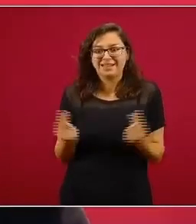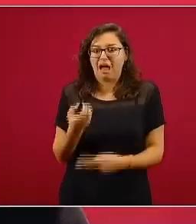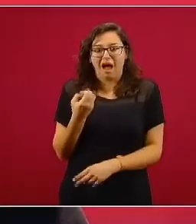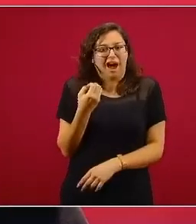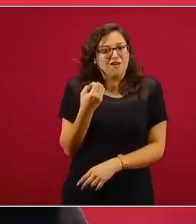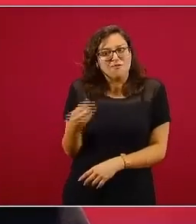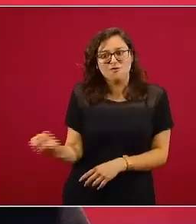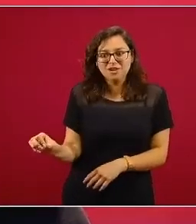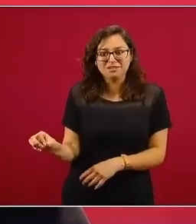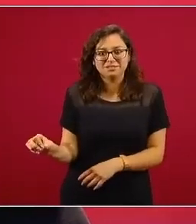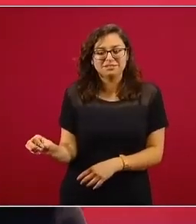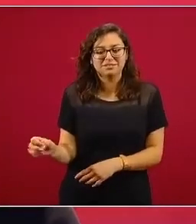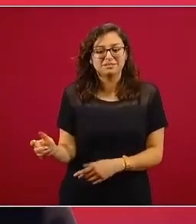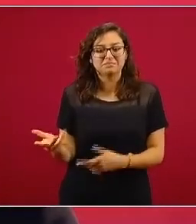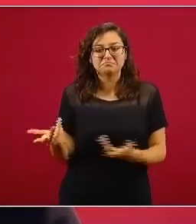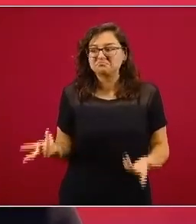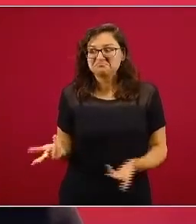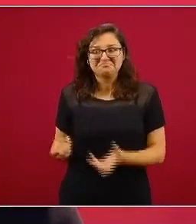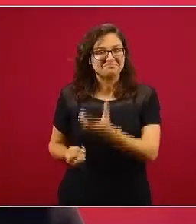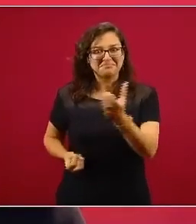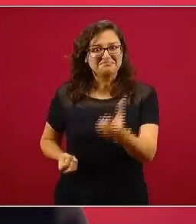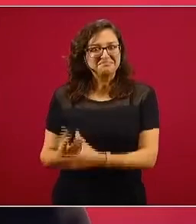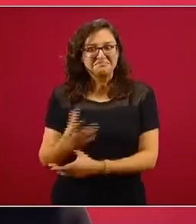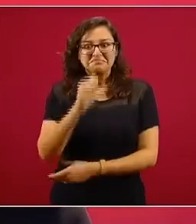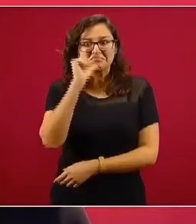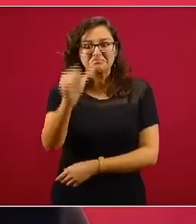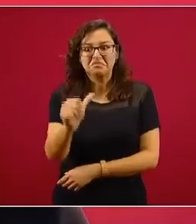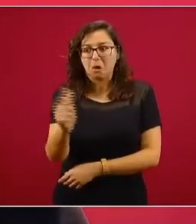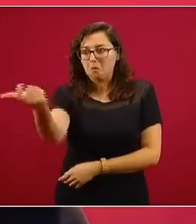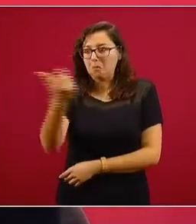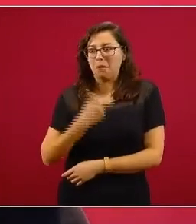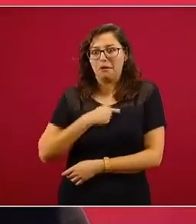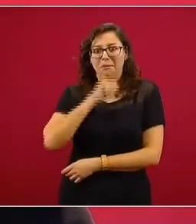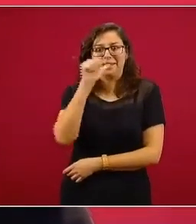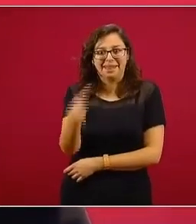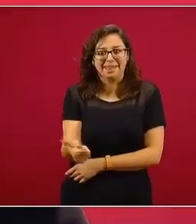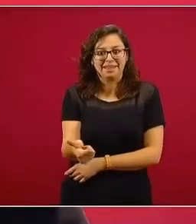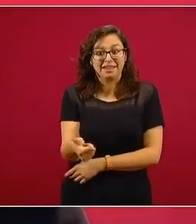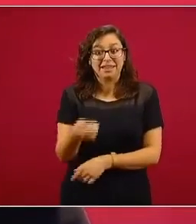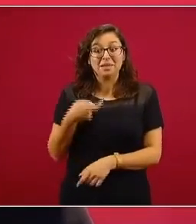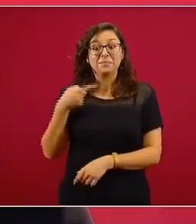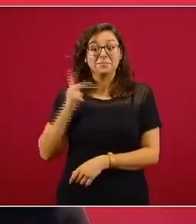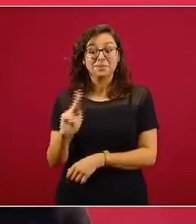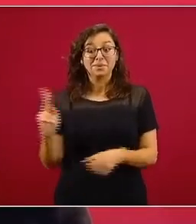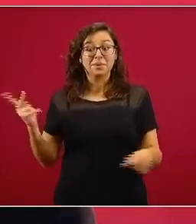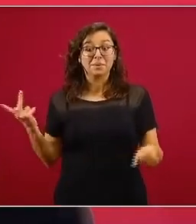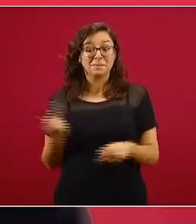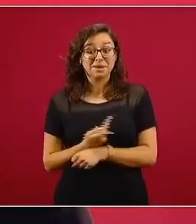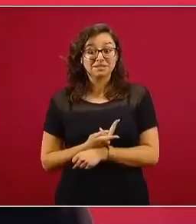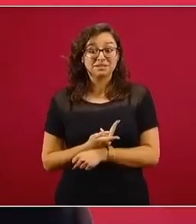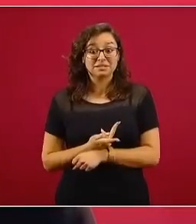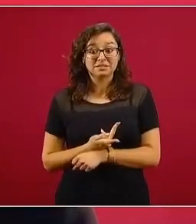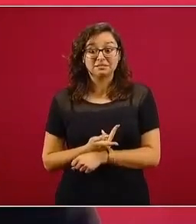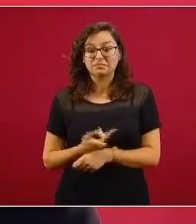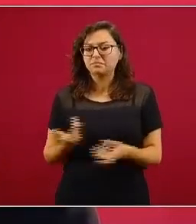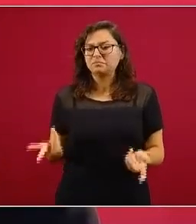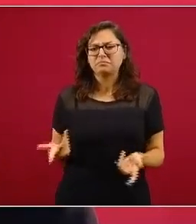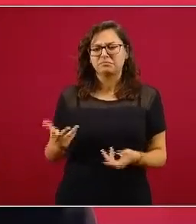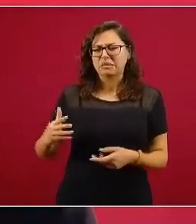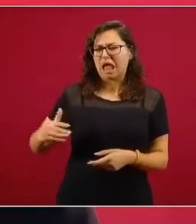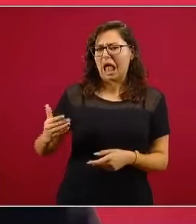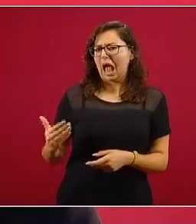honorario. Si no salen, no lo obtienen. Pero además, como esto no es nuevo y esto